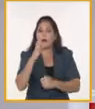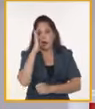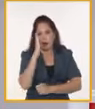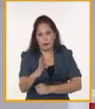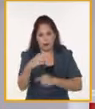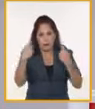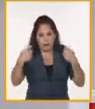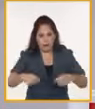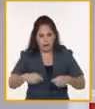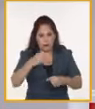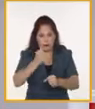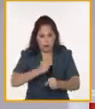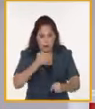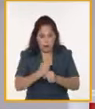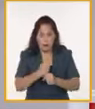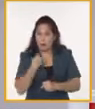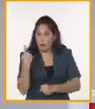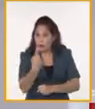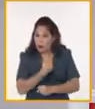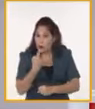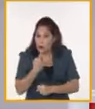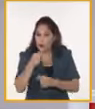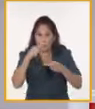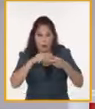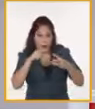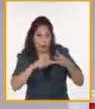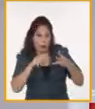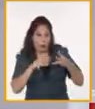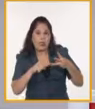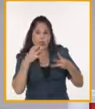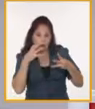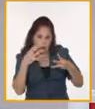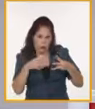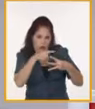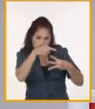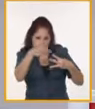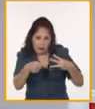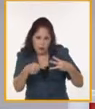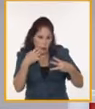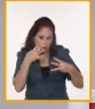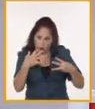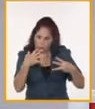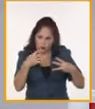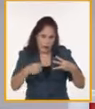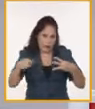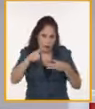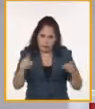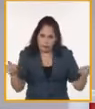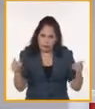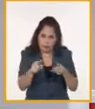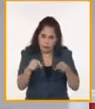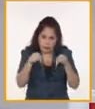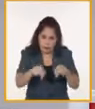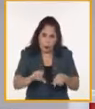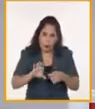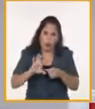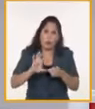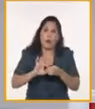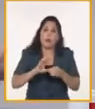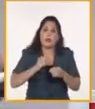derechos de trabajo para nosotros también son las tres ideas fundamentales en los cuales se pudiera eh resumir esta